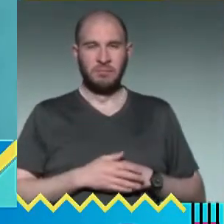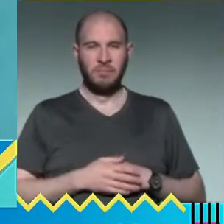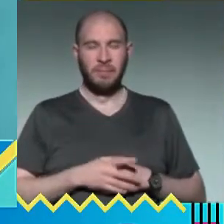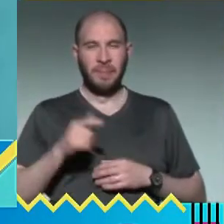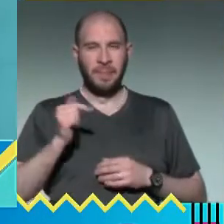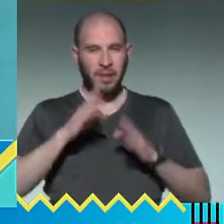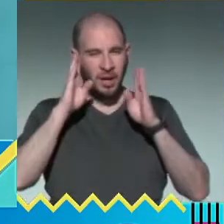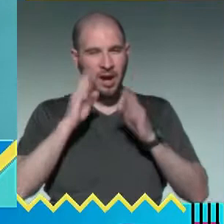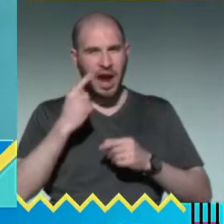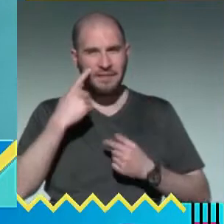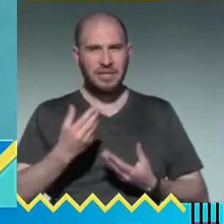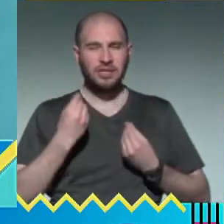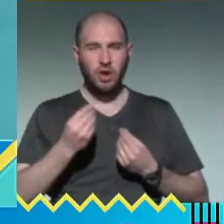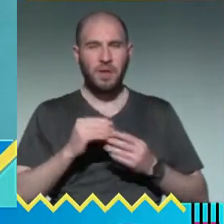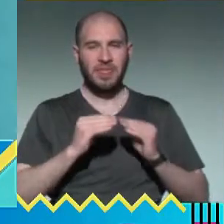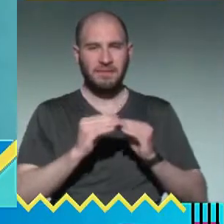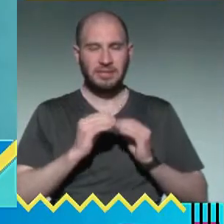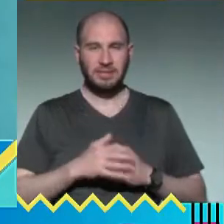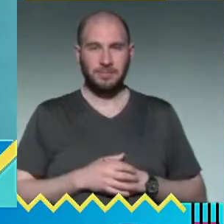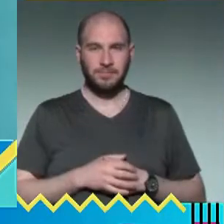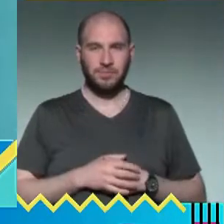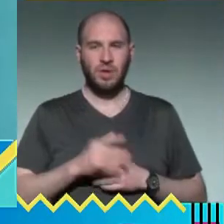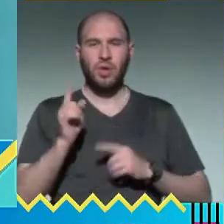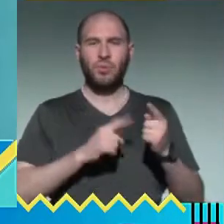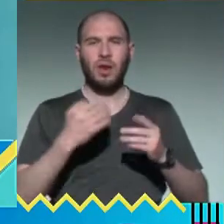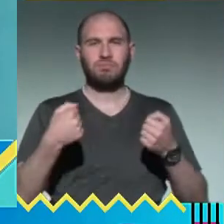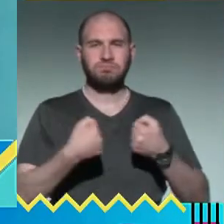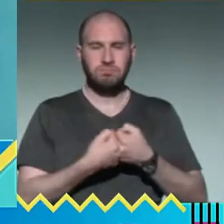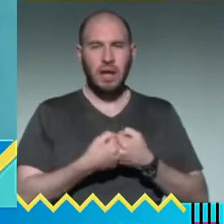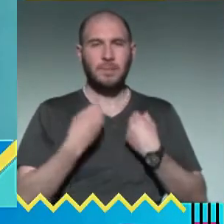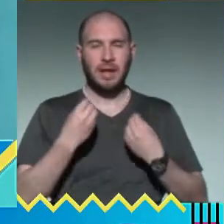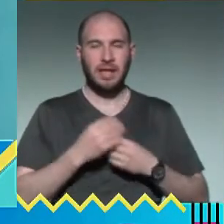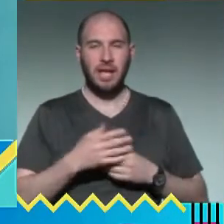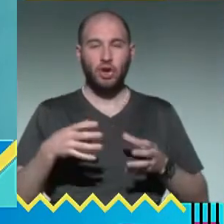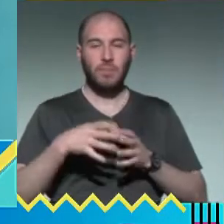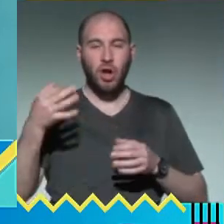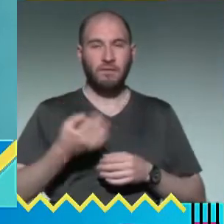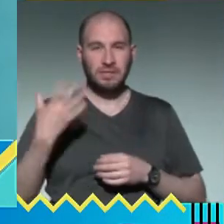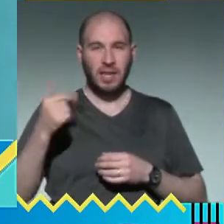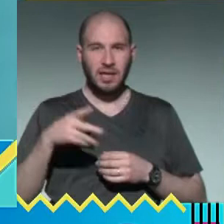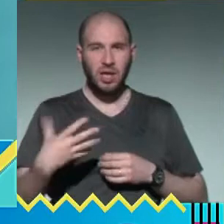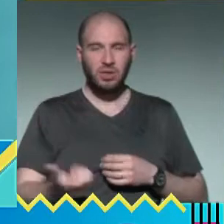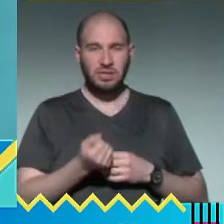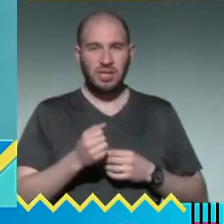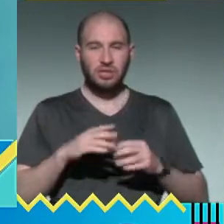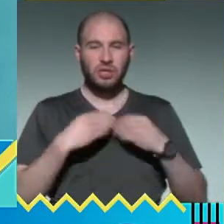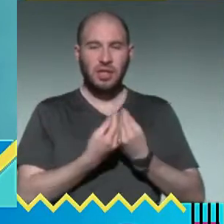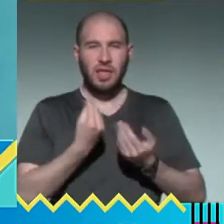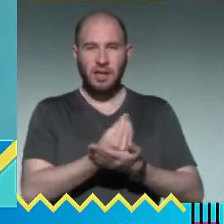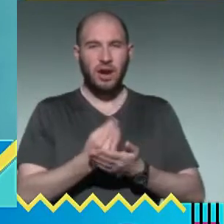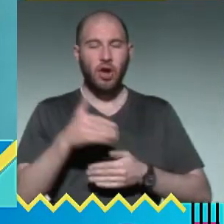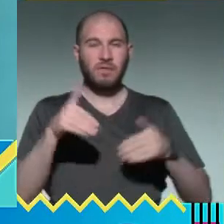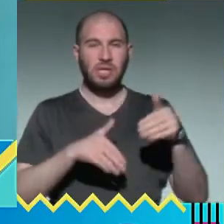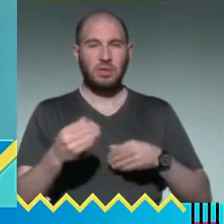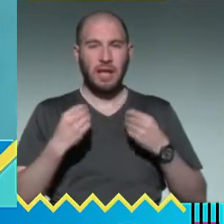está pensando, bueno, cómo va a ser ese debate, ¿sí? ¿Cuáles van a ser los acuerdos para que el oficialismo pueda llegar al número necesario de